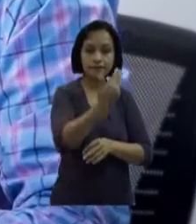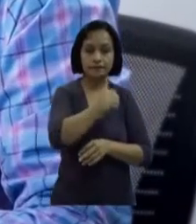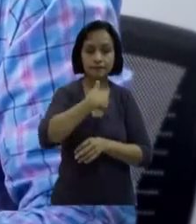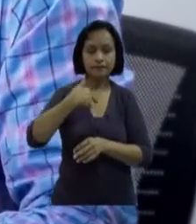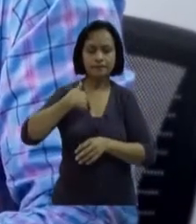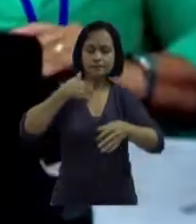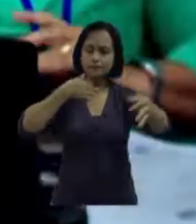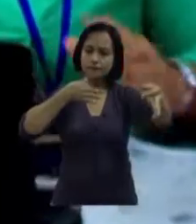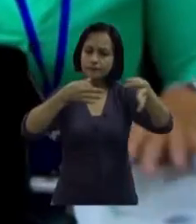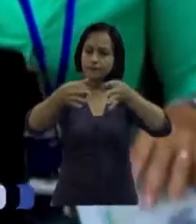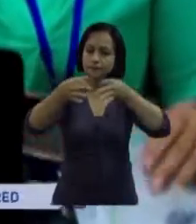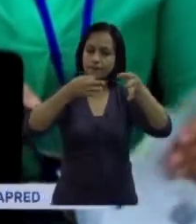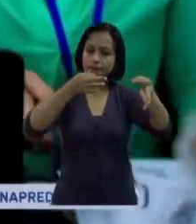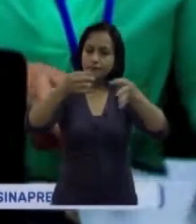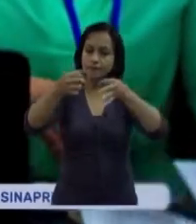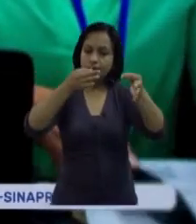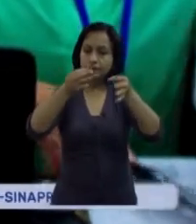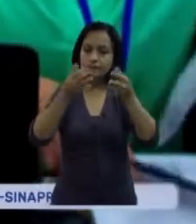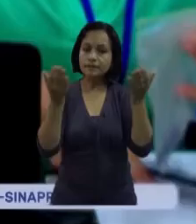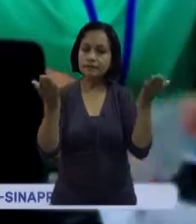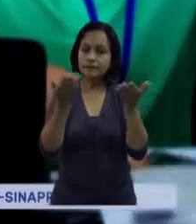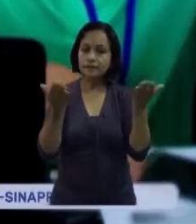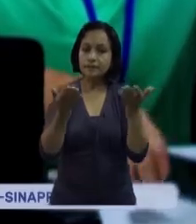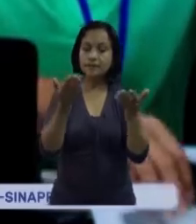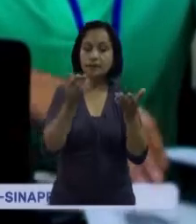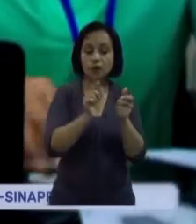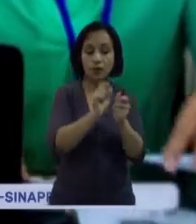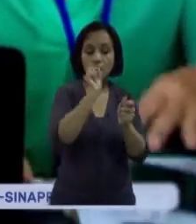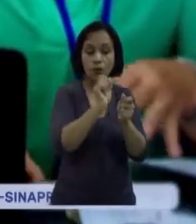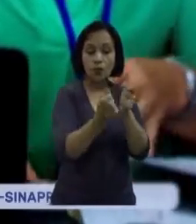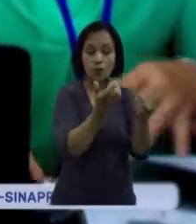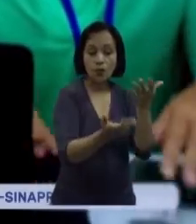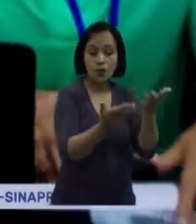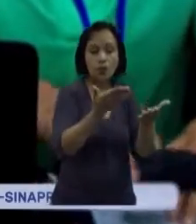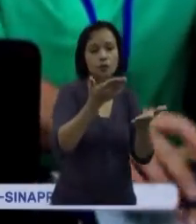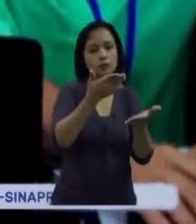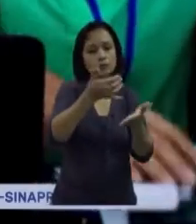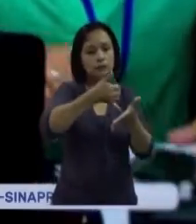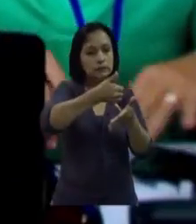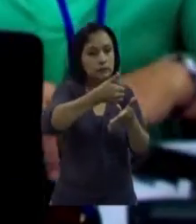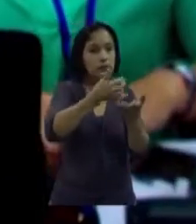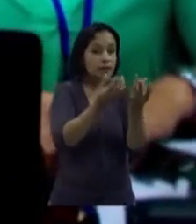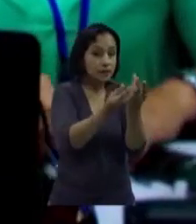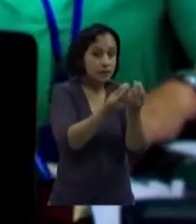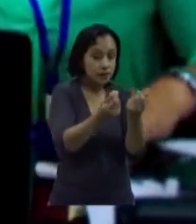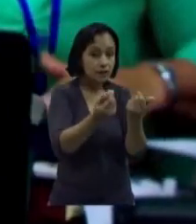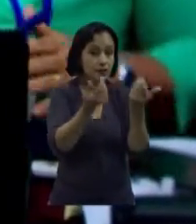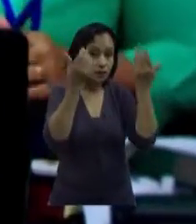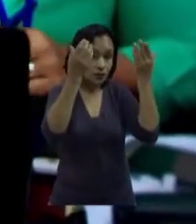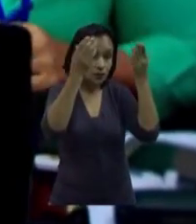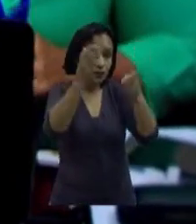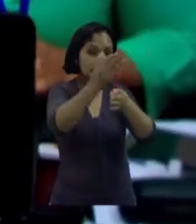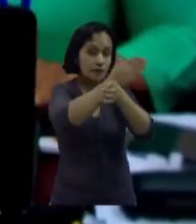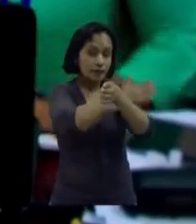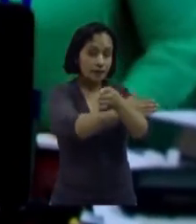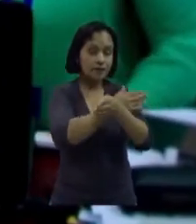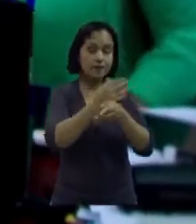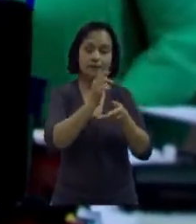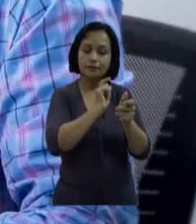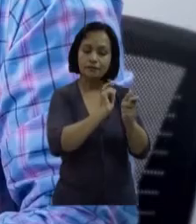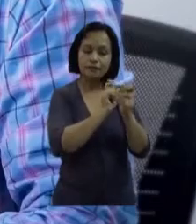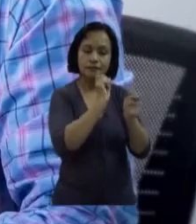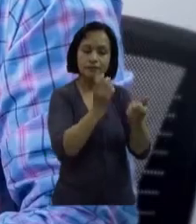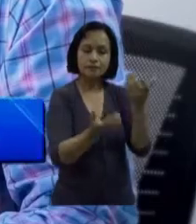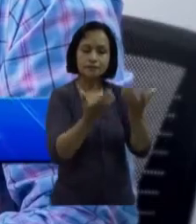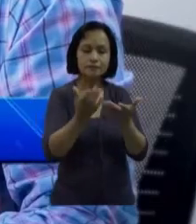cuales nosotros hacemos énfasis en los daños que causa la práctica, que es más bien cultural, de